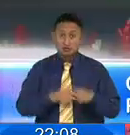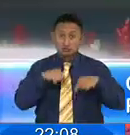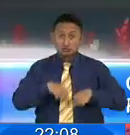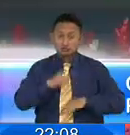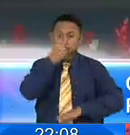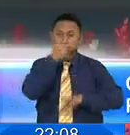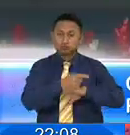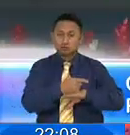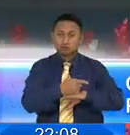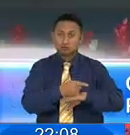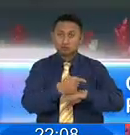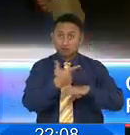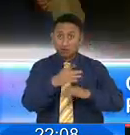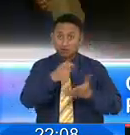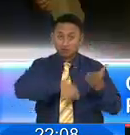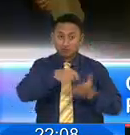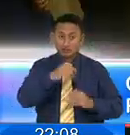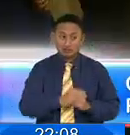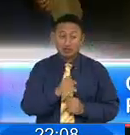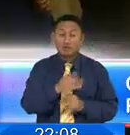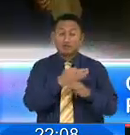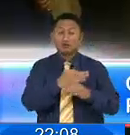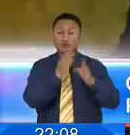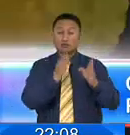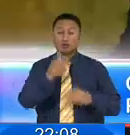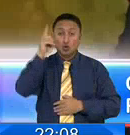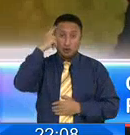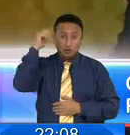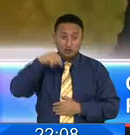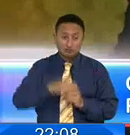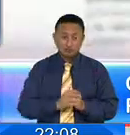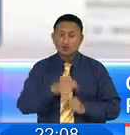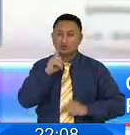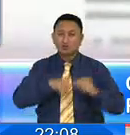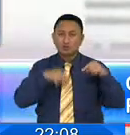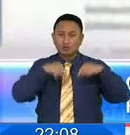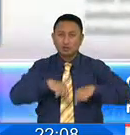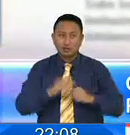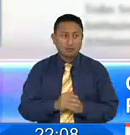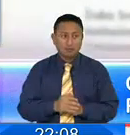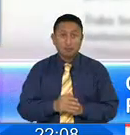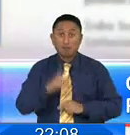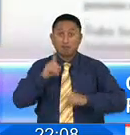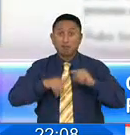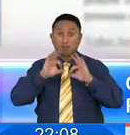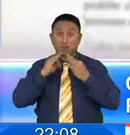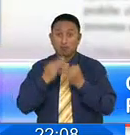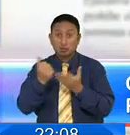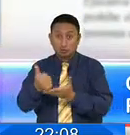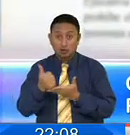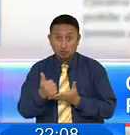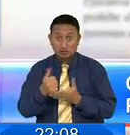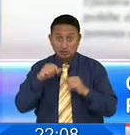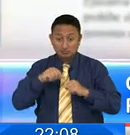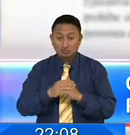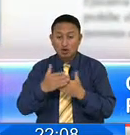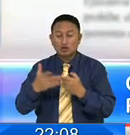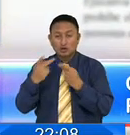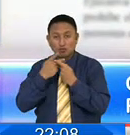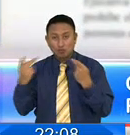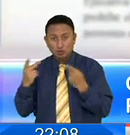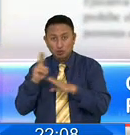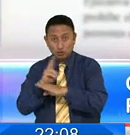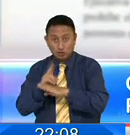decreto ejecutivo, impide que los funcionarios del gobierno cometan, entre otras cosas, nepotismo y mal uso de vehículos públicos, incluyendo el